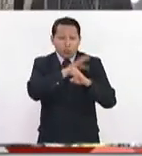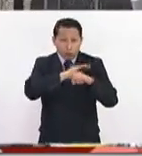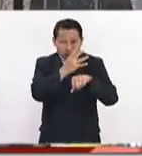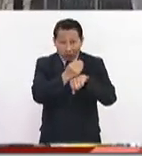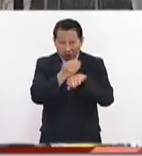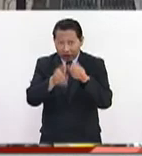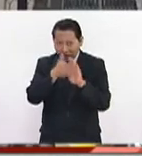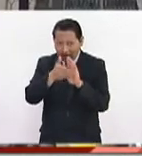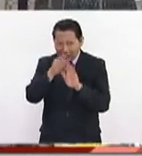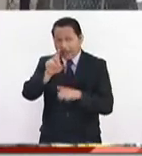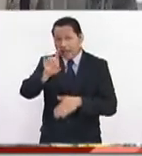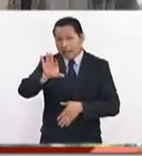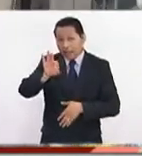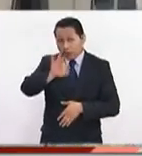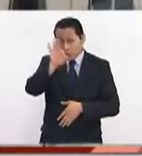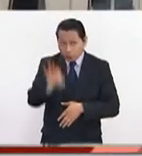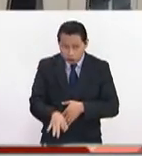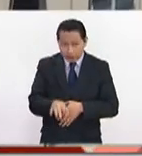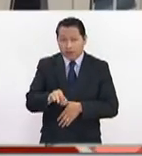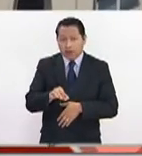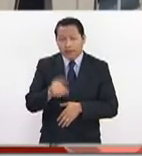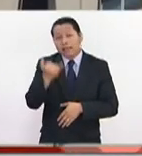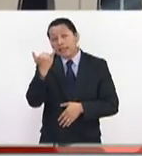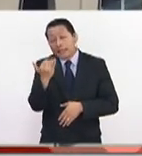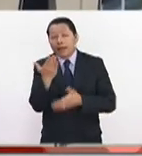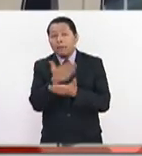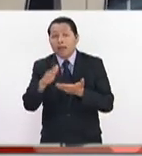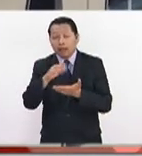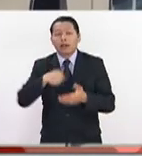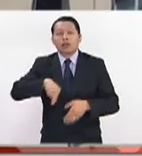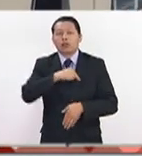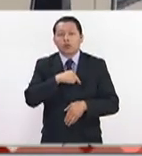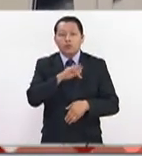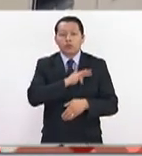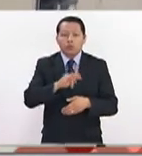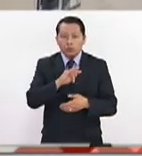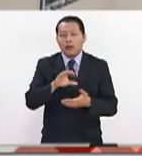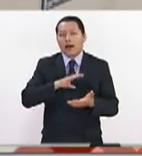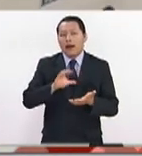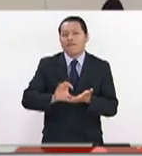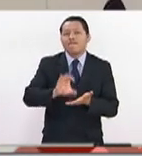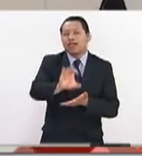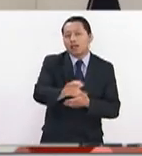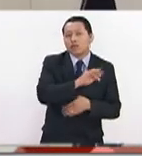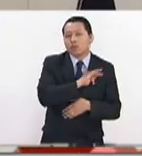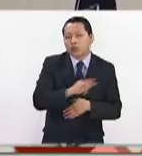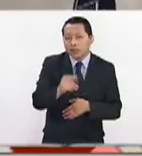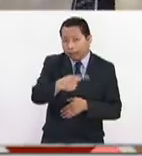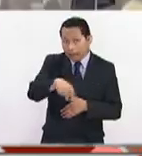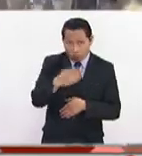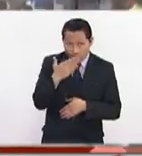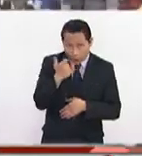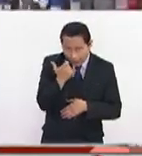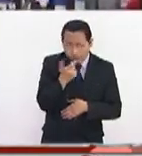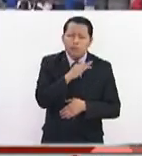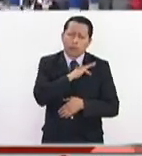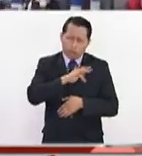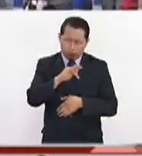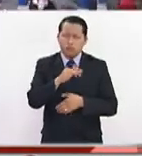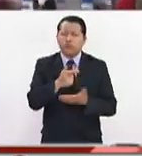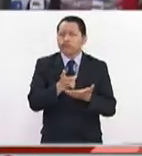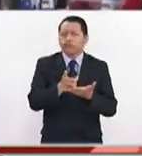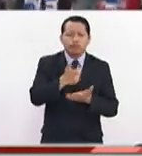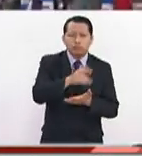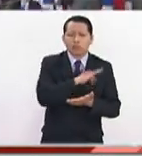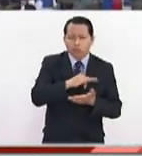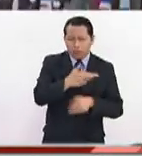construir 35% extra, además de que nosotros le vamos a conseguir el financiamiento si es que ellos no lo tienen, es decir, vamos a